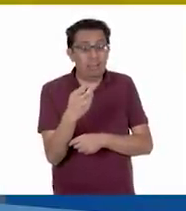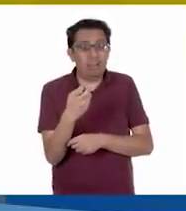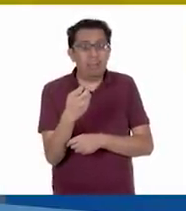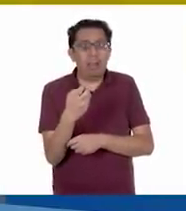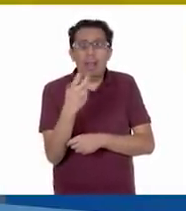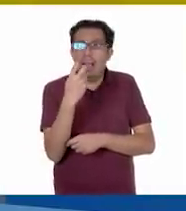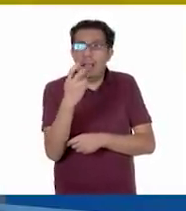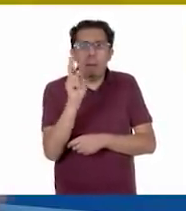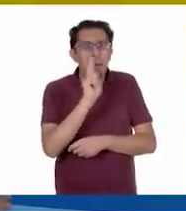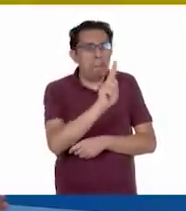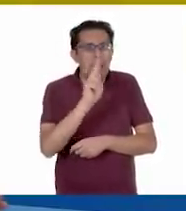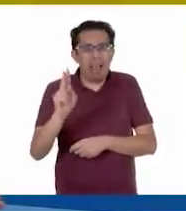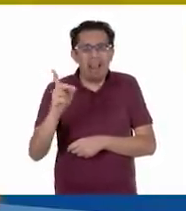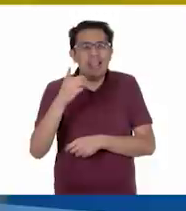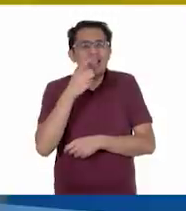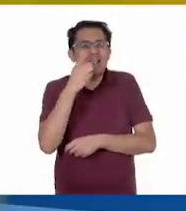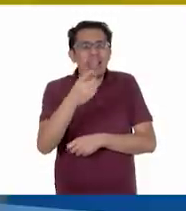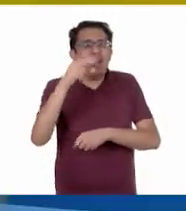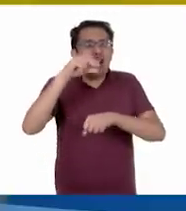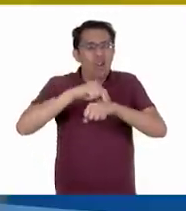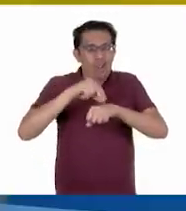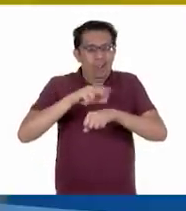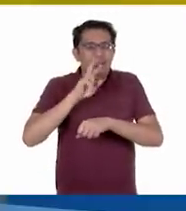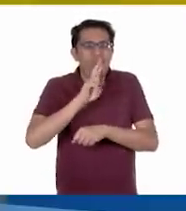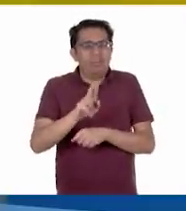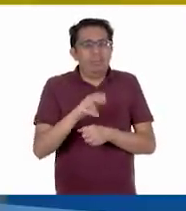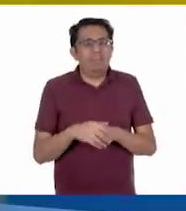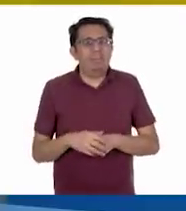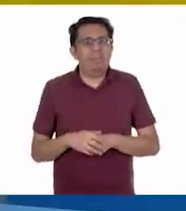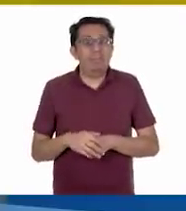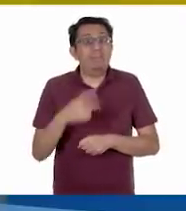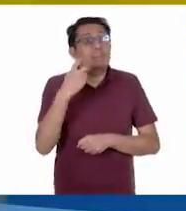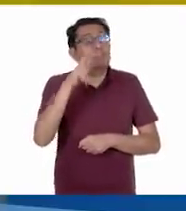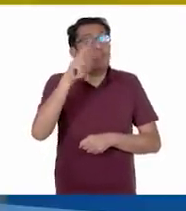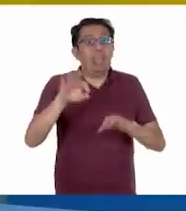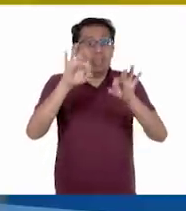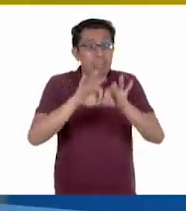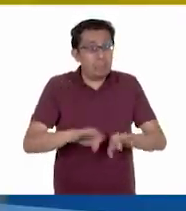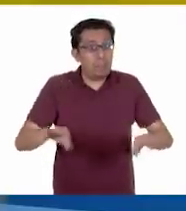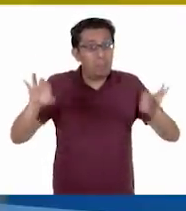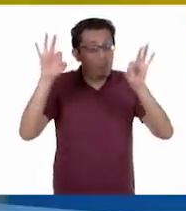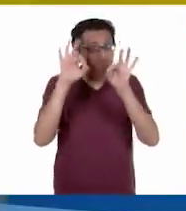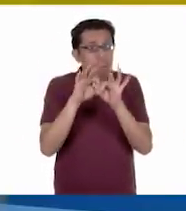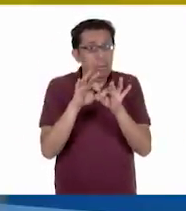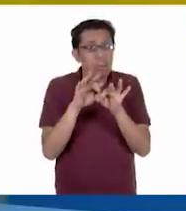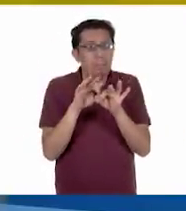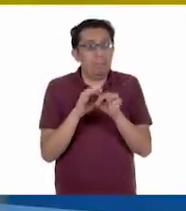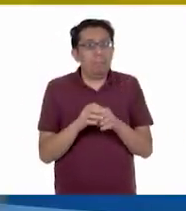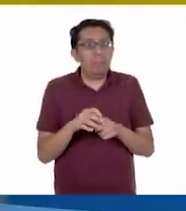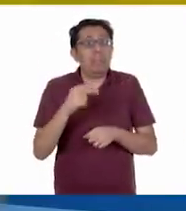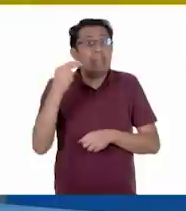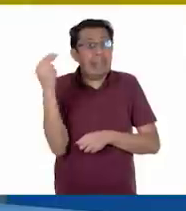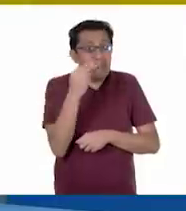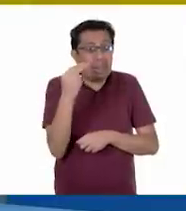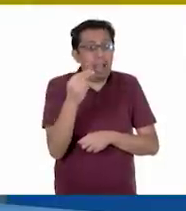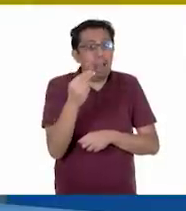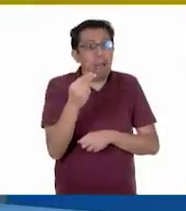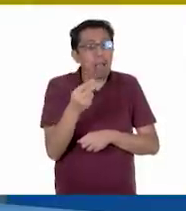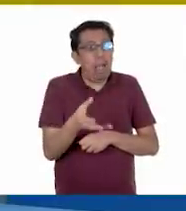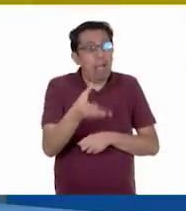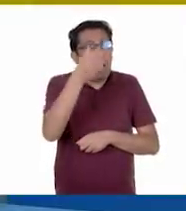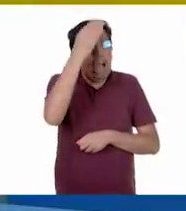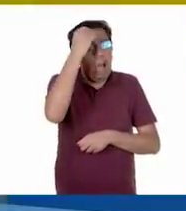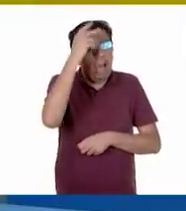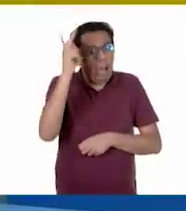dijo la doctora en su respuesta. Y eso es muy importante porque hay que saber realizar la pregunta para